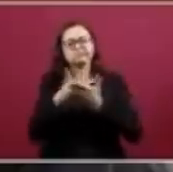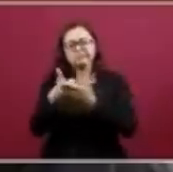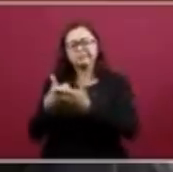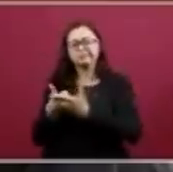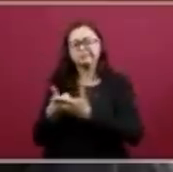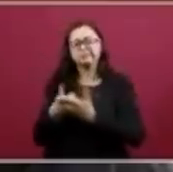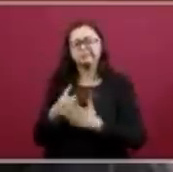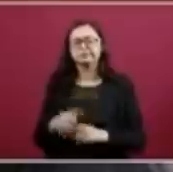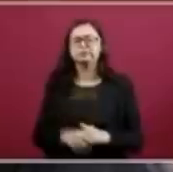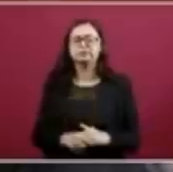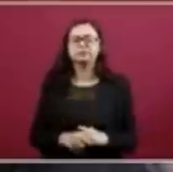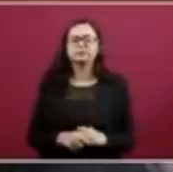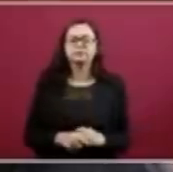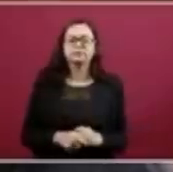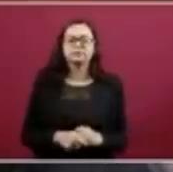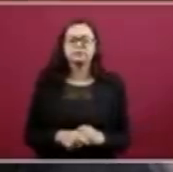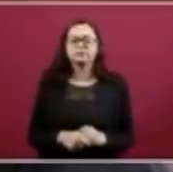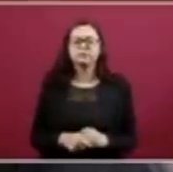Los